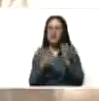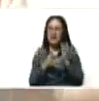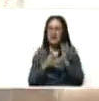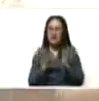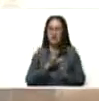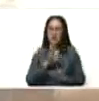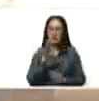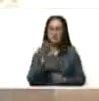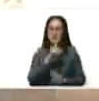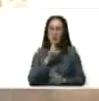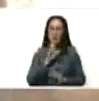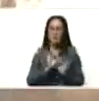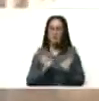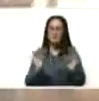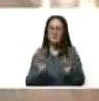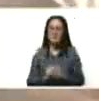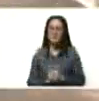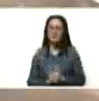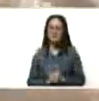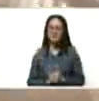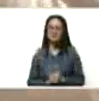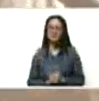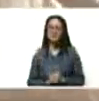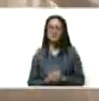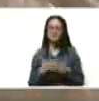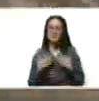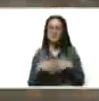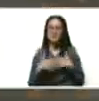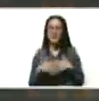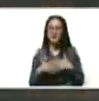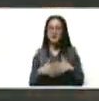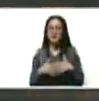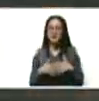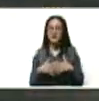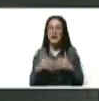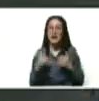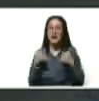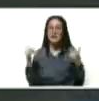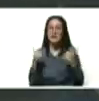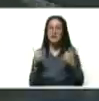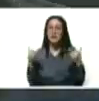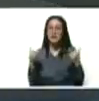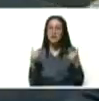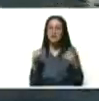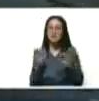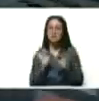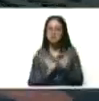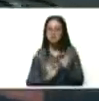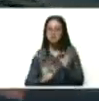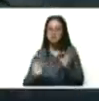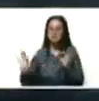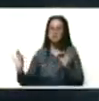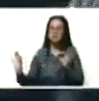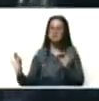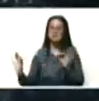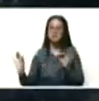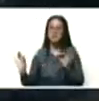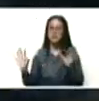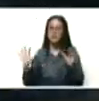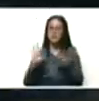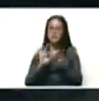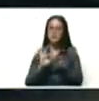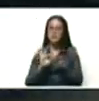de la cual lleva un cajón eléctrico, mecánico eléctrico, que es donde pasan todas las líneas de comunicación de